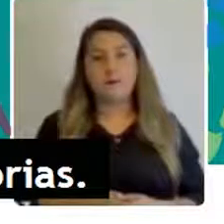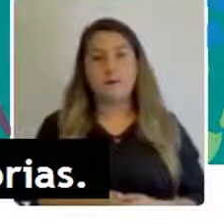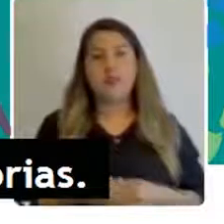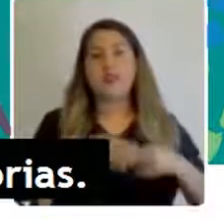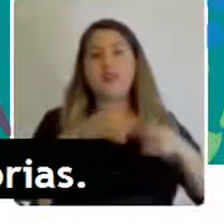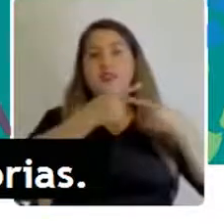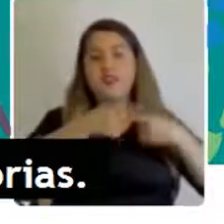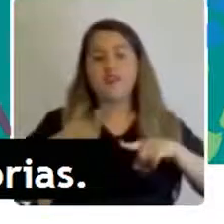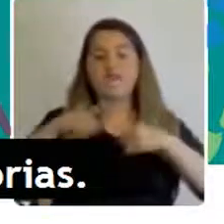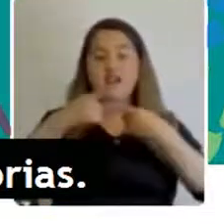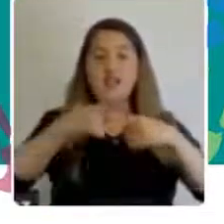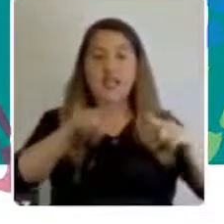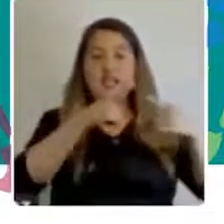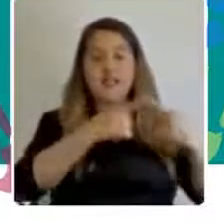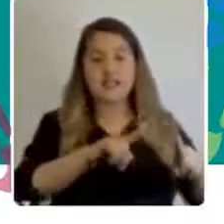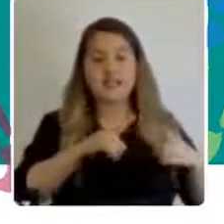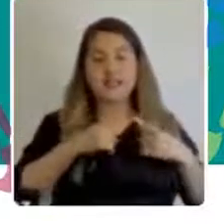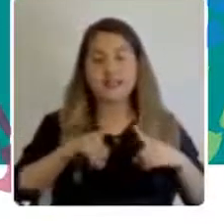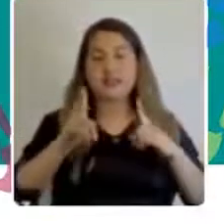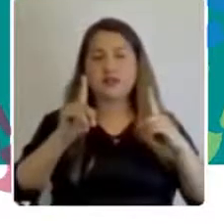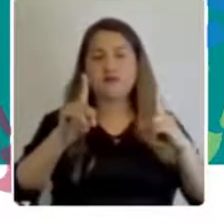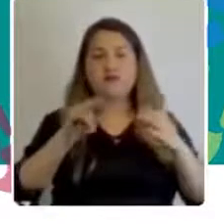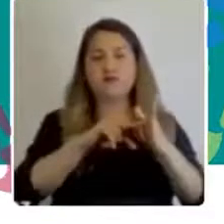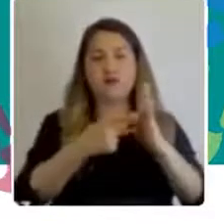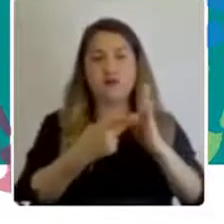trastornos y otras trayectorias,